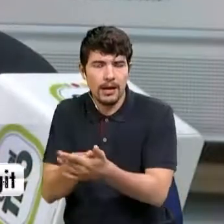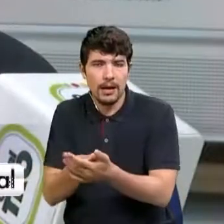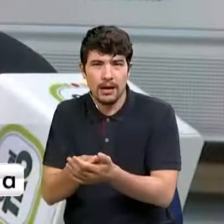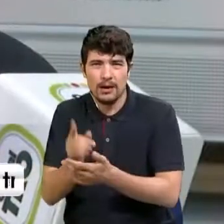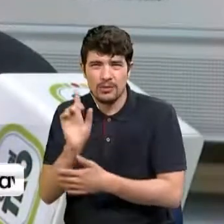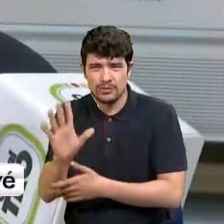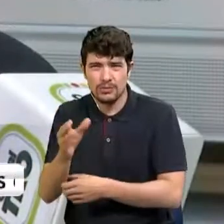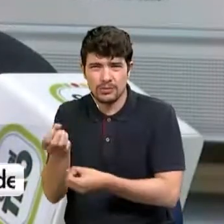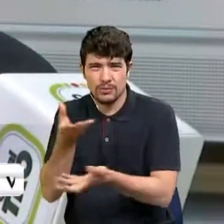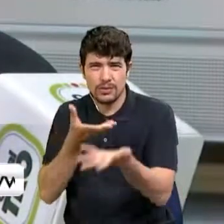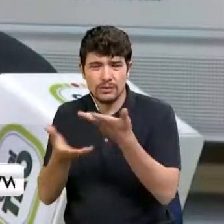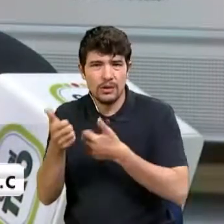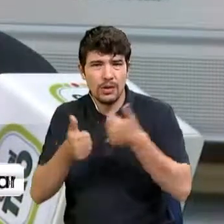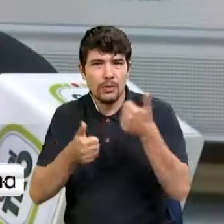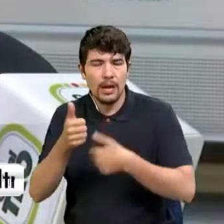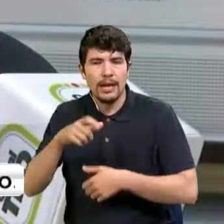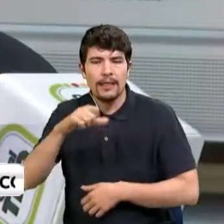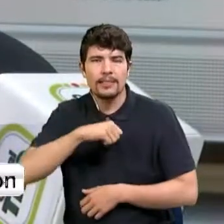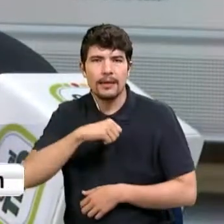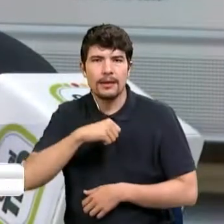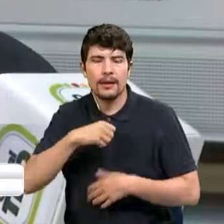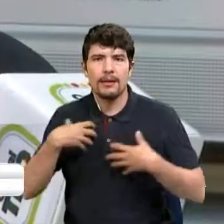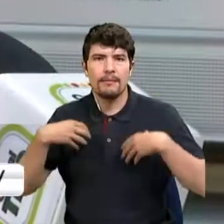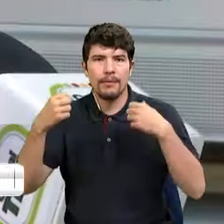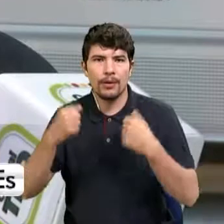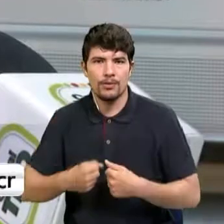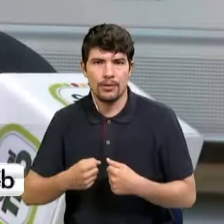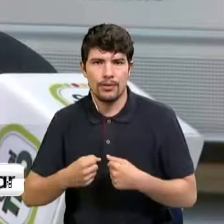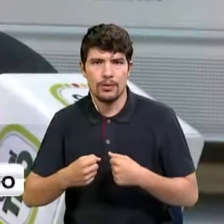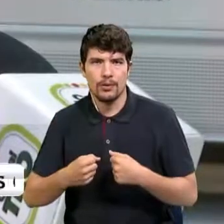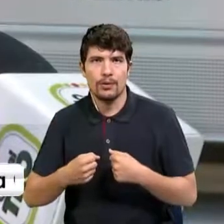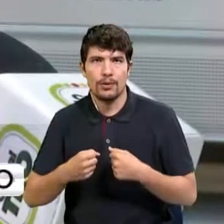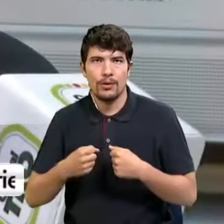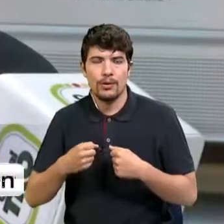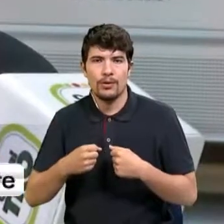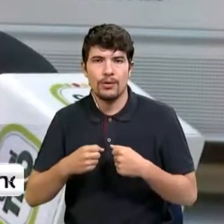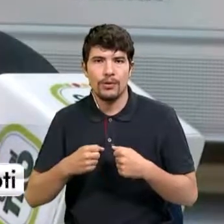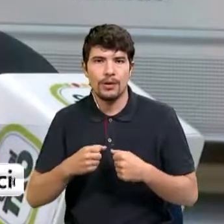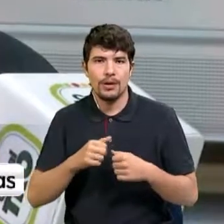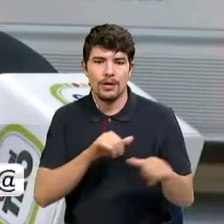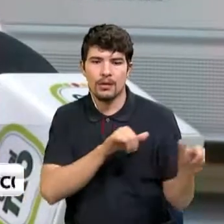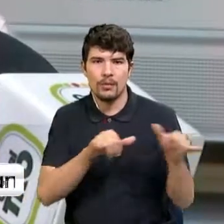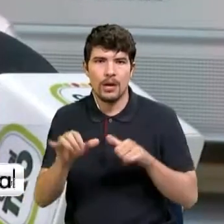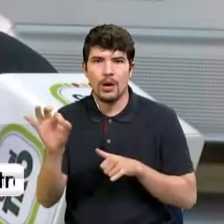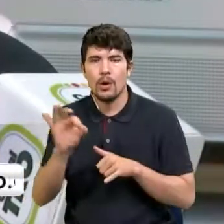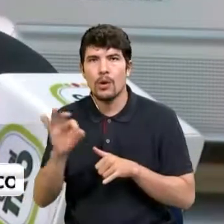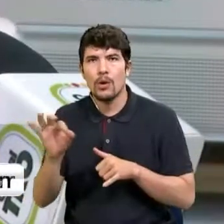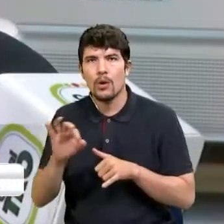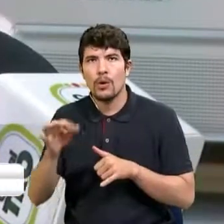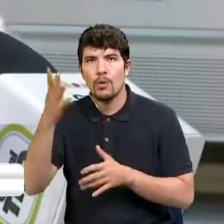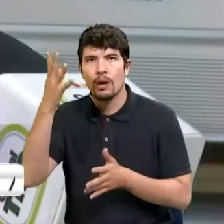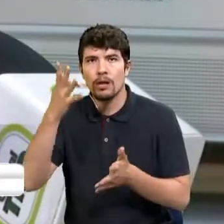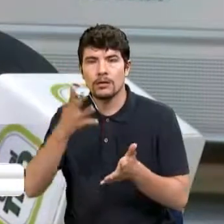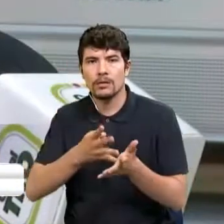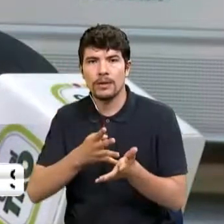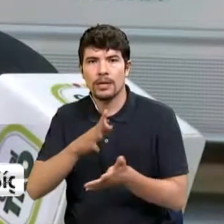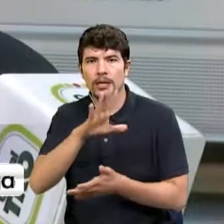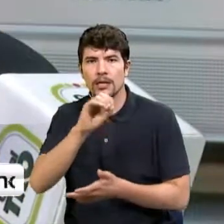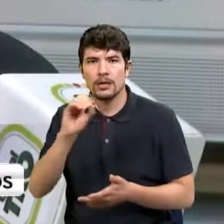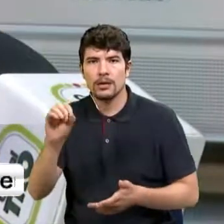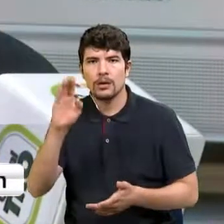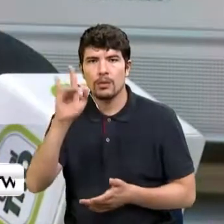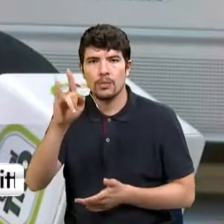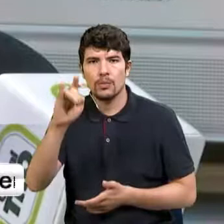condiciones es tener un patrimonio bruto igual o superior a cuatro mil 500 juguetes los